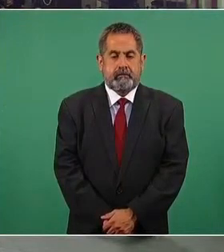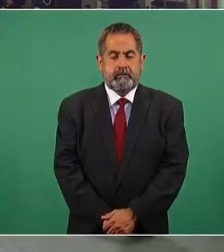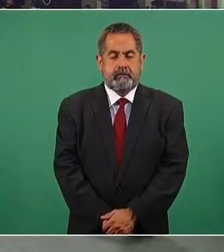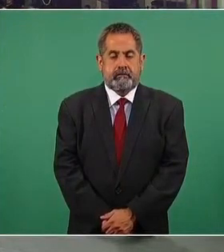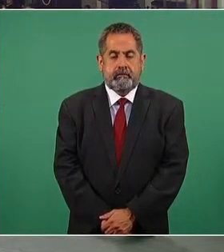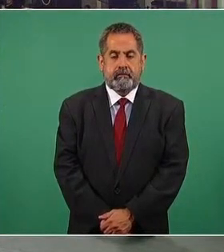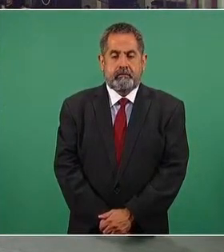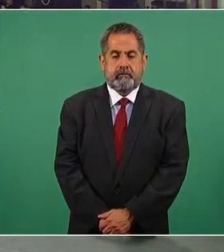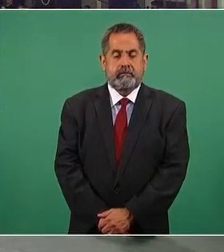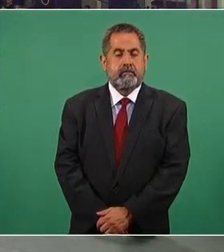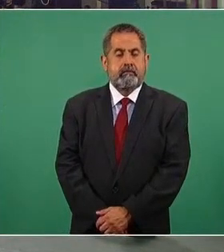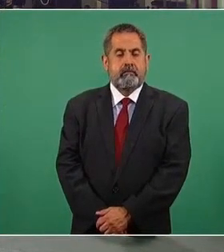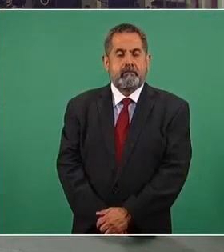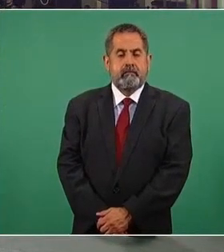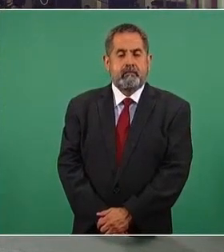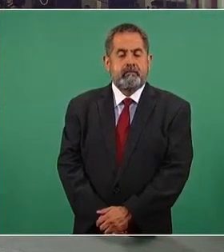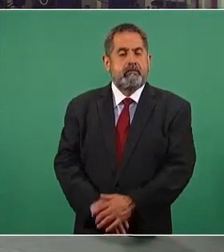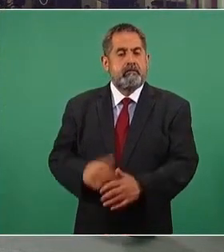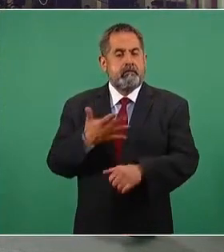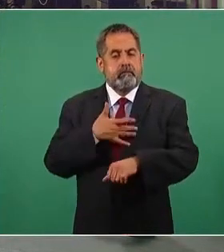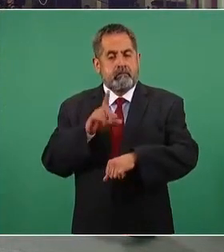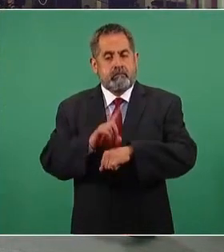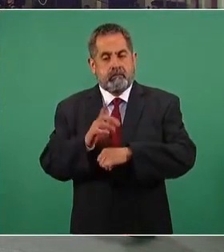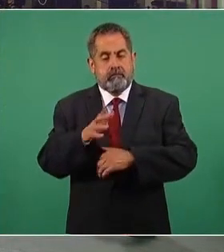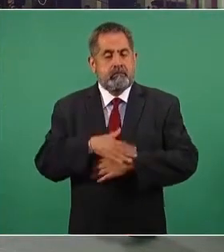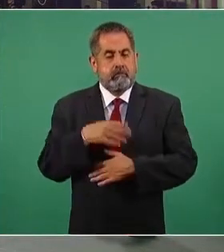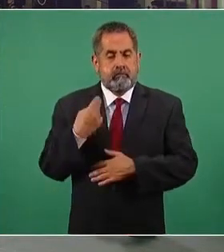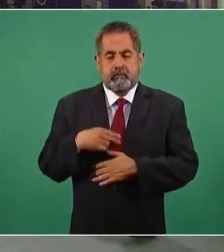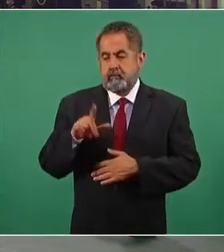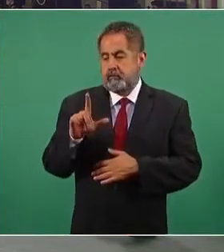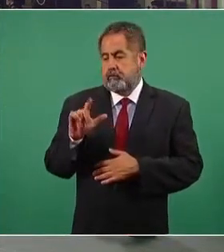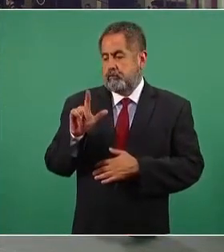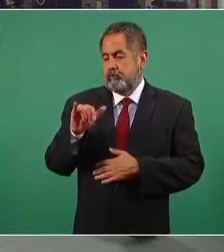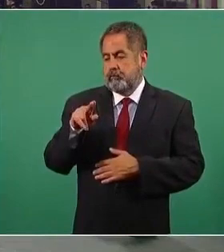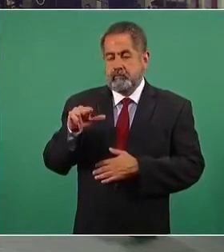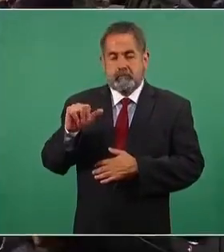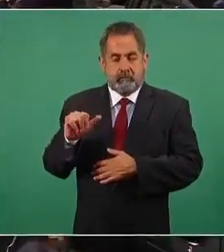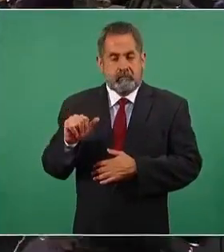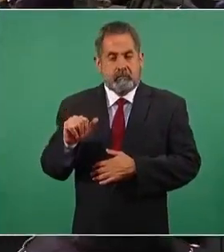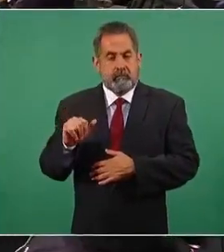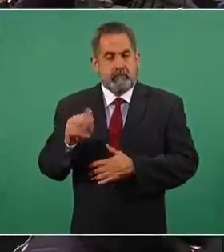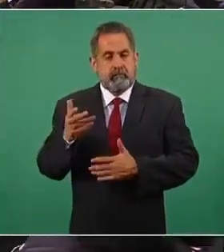Buenos días. Creo que no me oyen. Buenos días, Liliana Noble de Pulso Saludable.